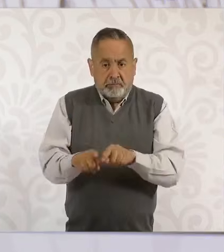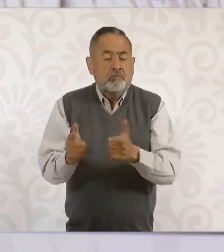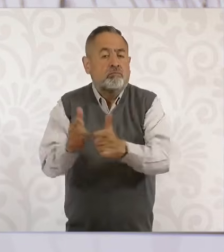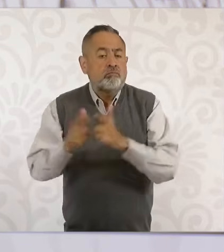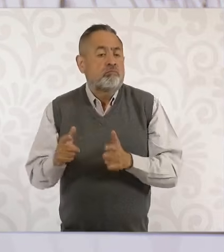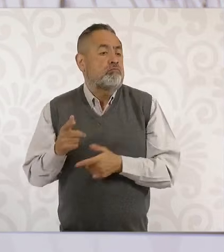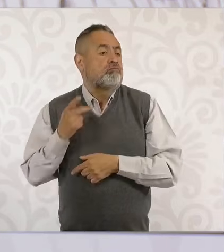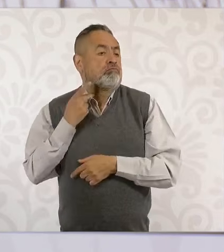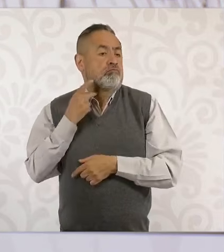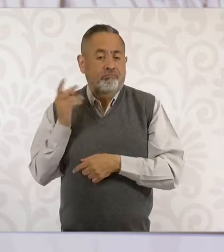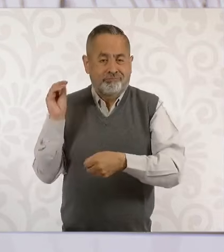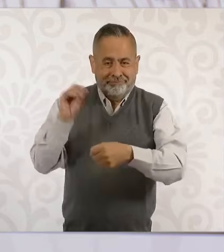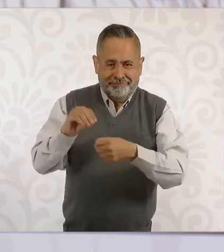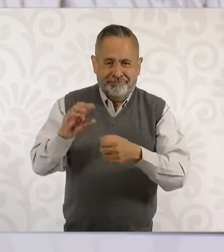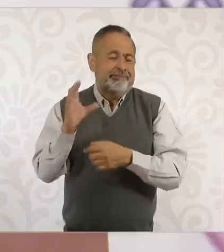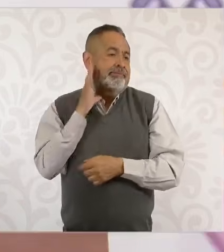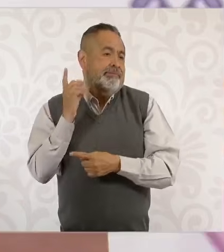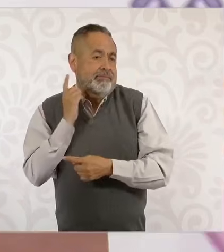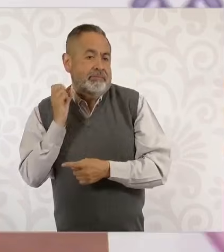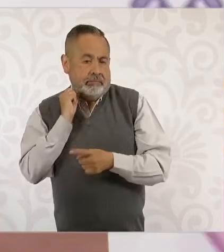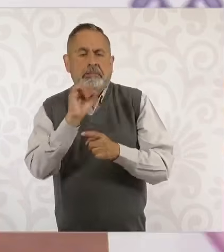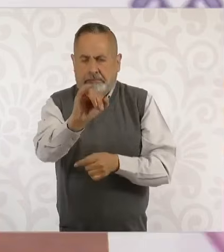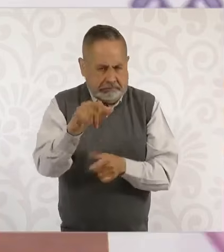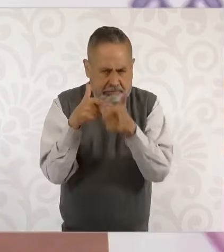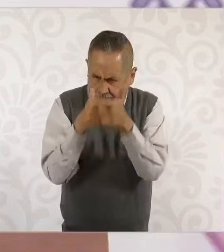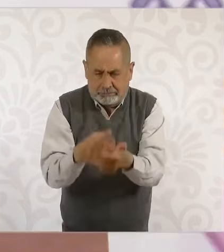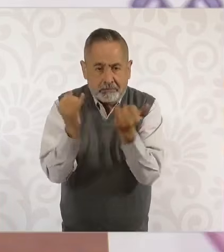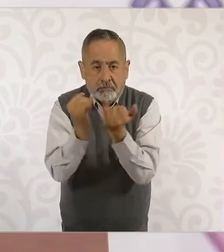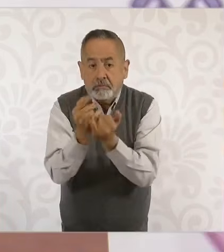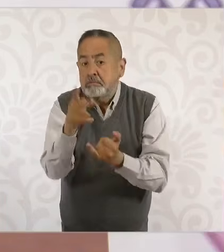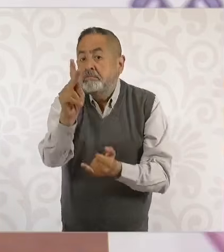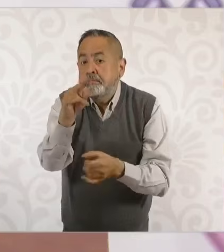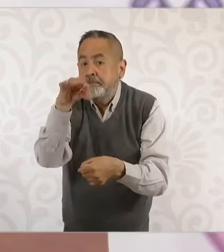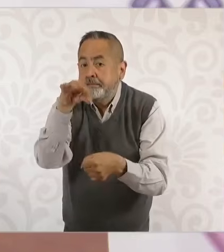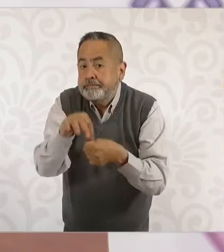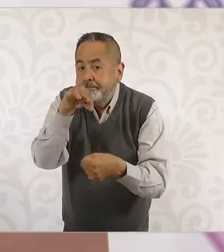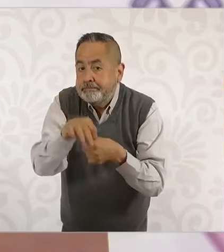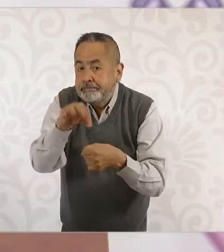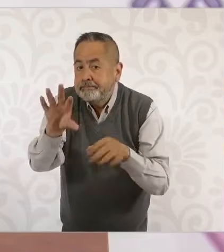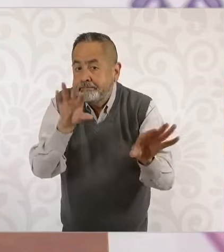políticos, pero van a votación. Esa es la única diferencia. Ya no es